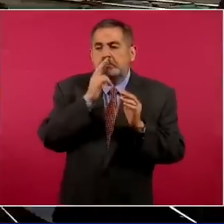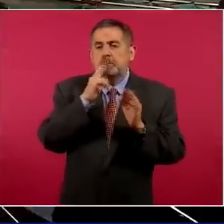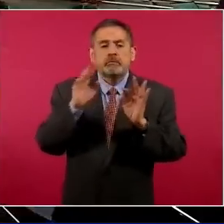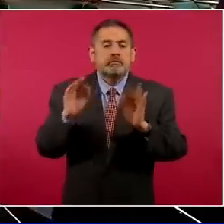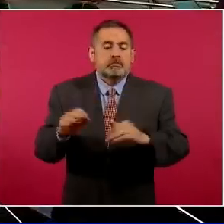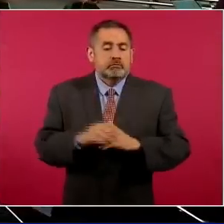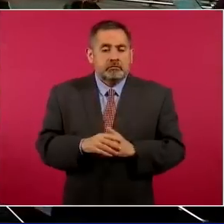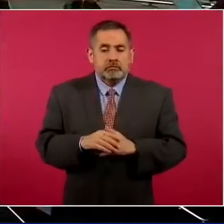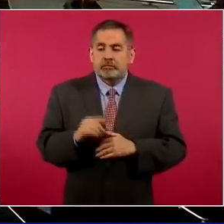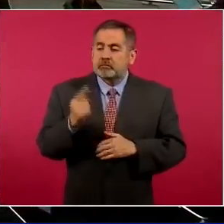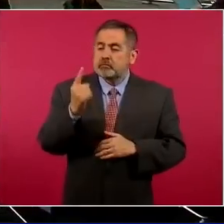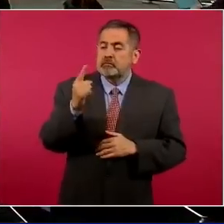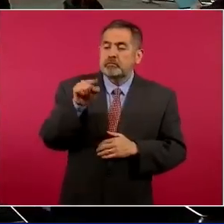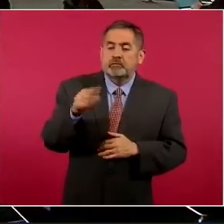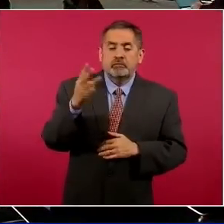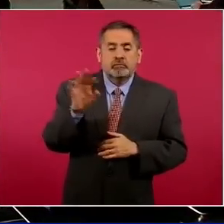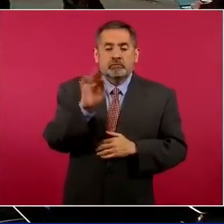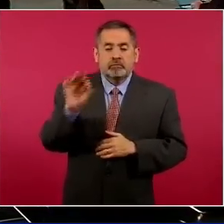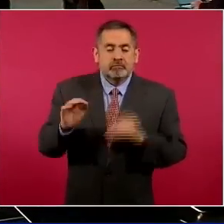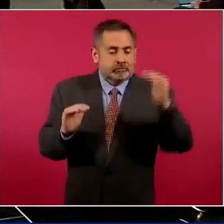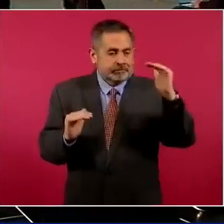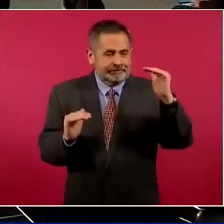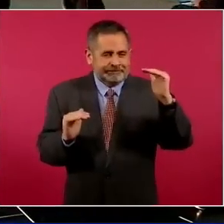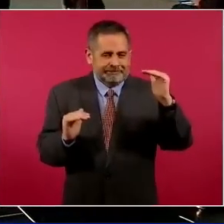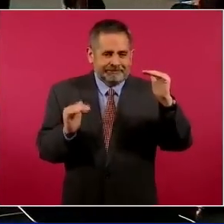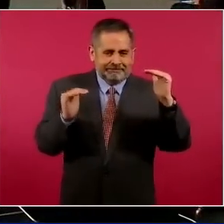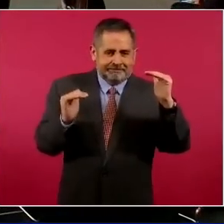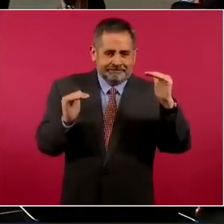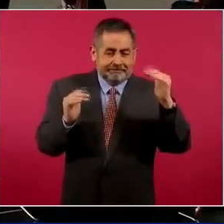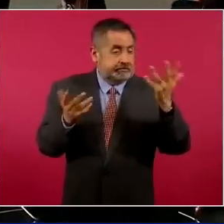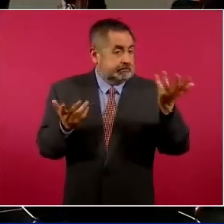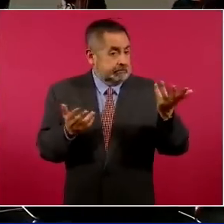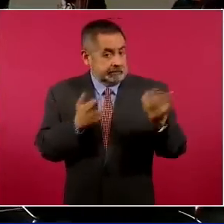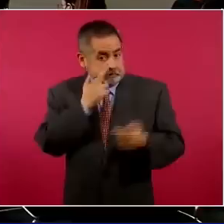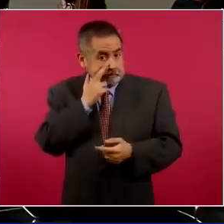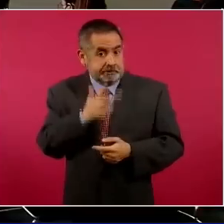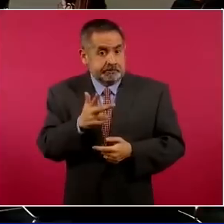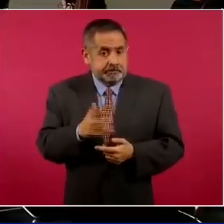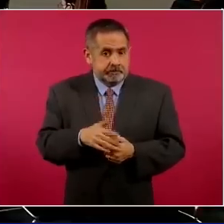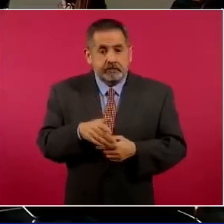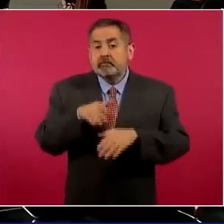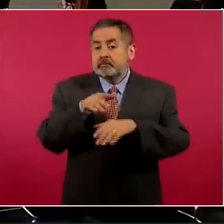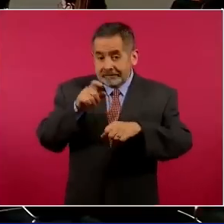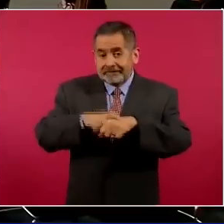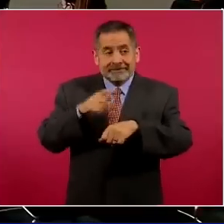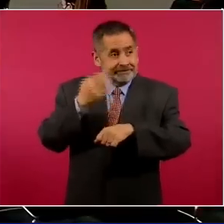en 1.3%. Estamos hablando de la pandemia,